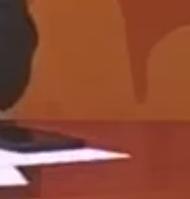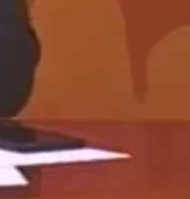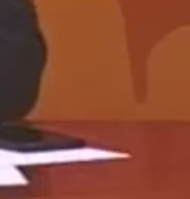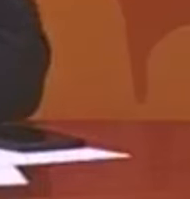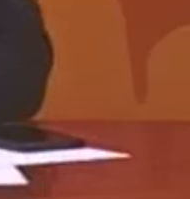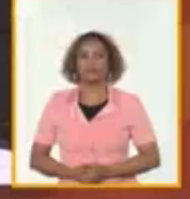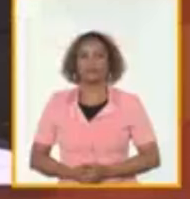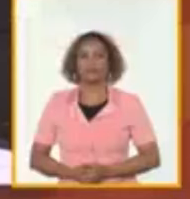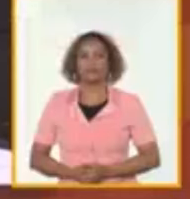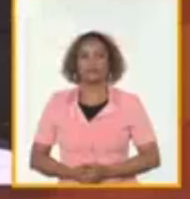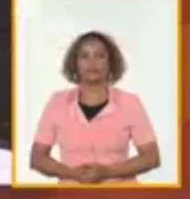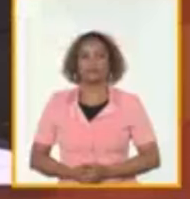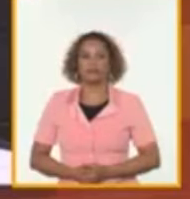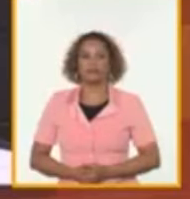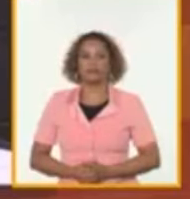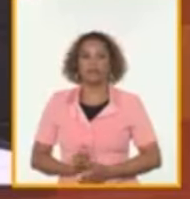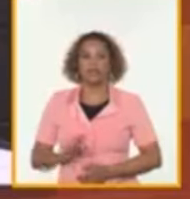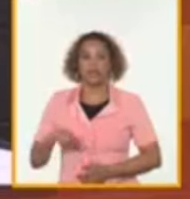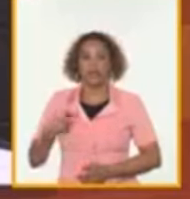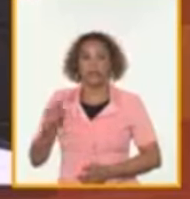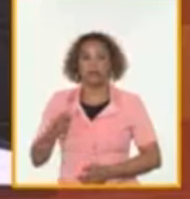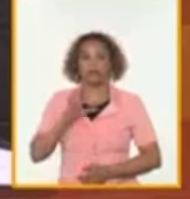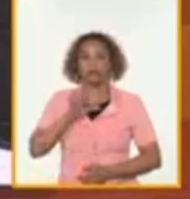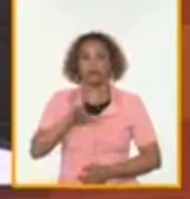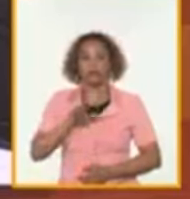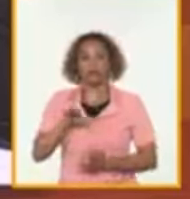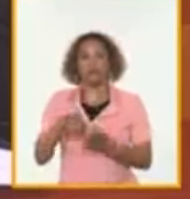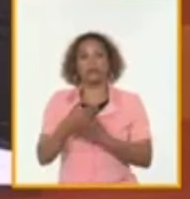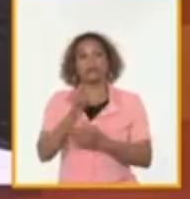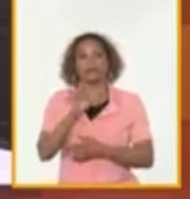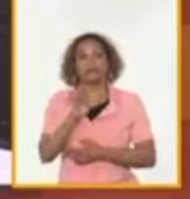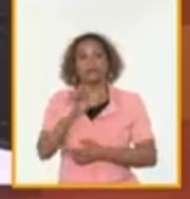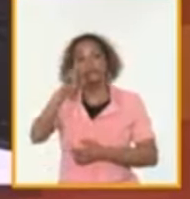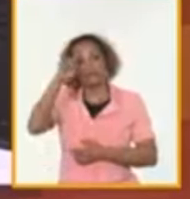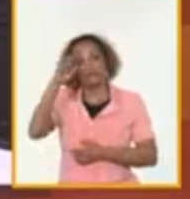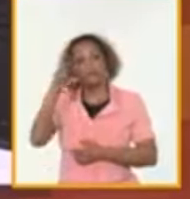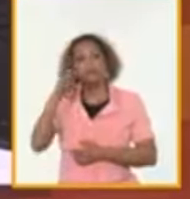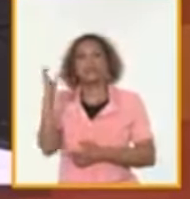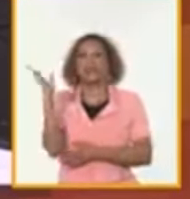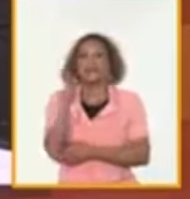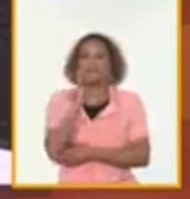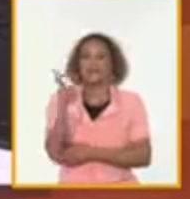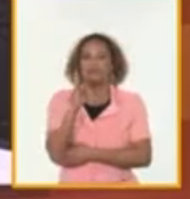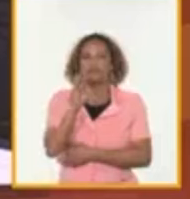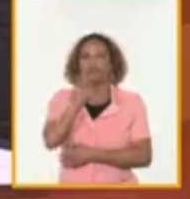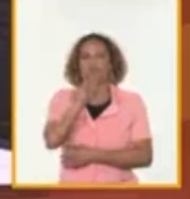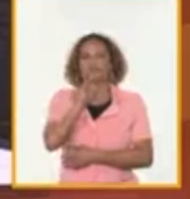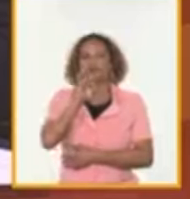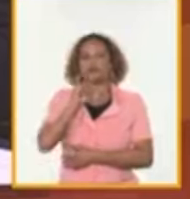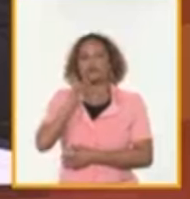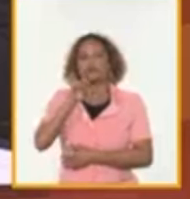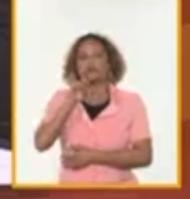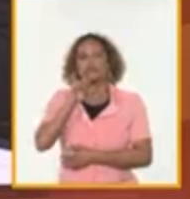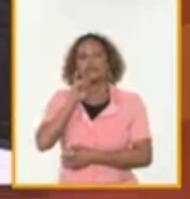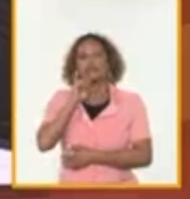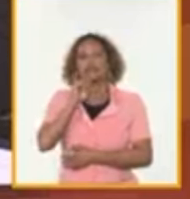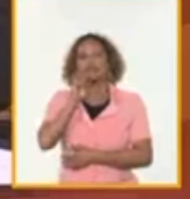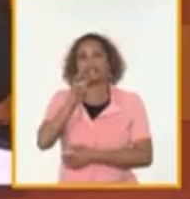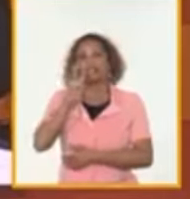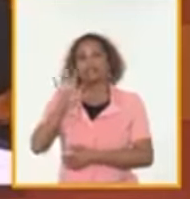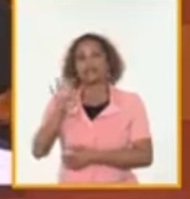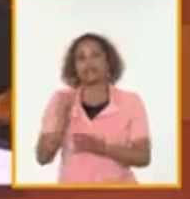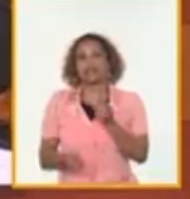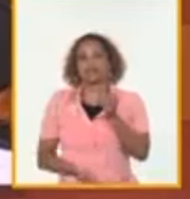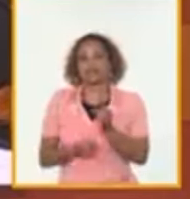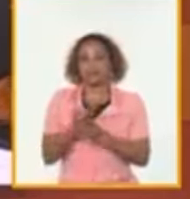Bueno este próximo lunes 15 Santa Clara estará festejando sus 335 años de